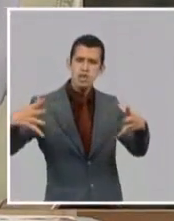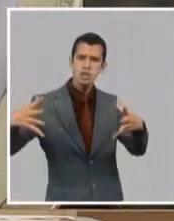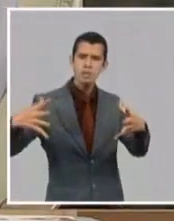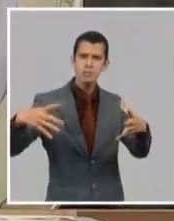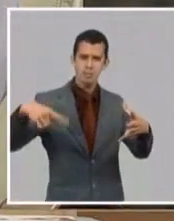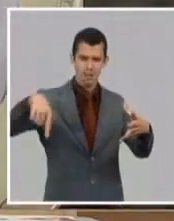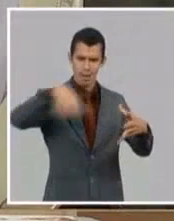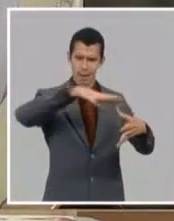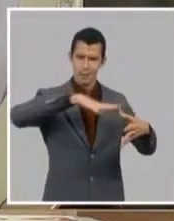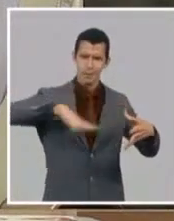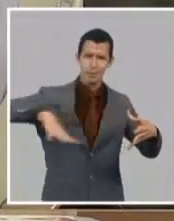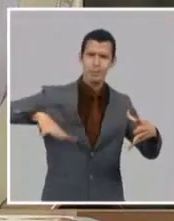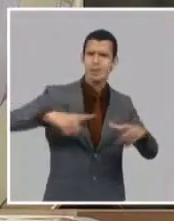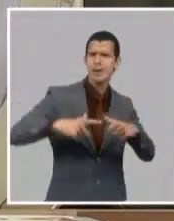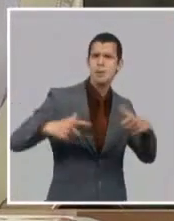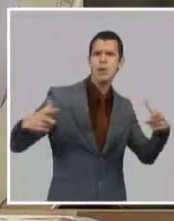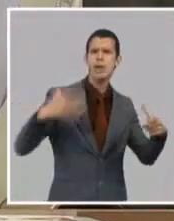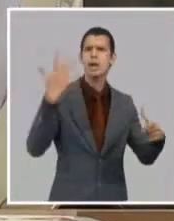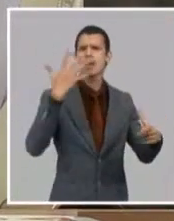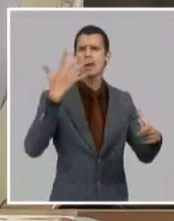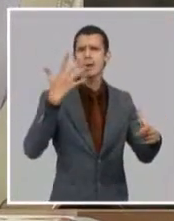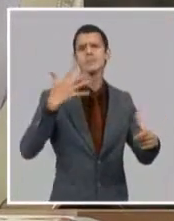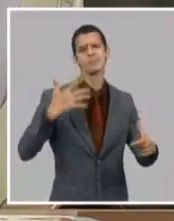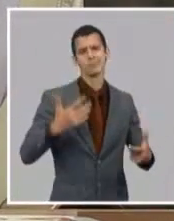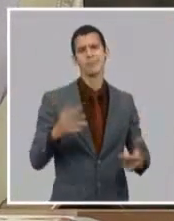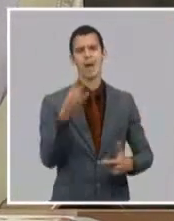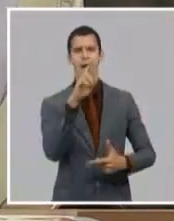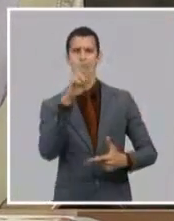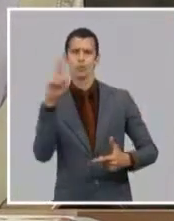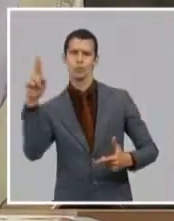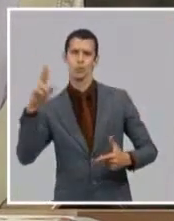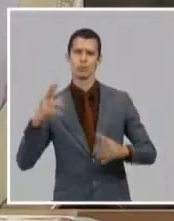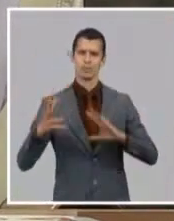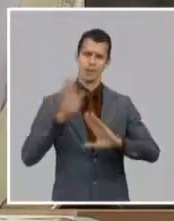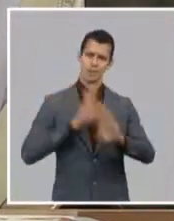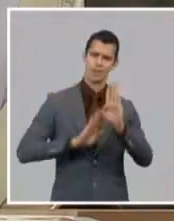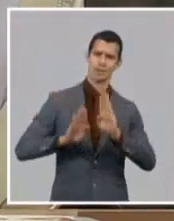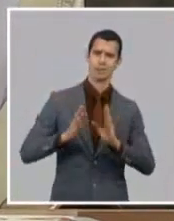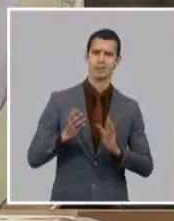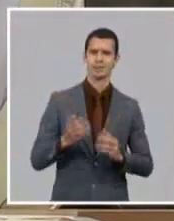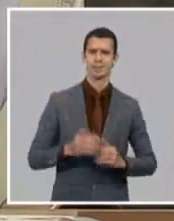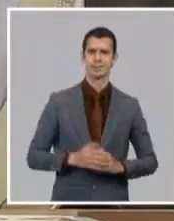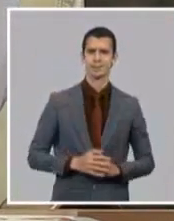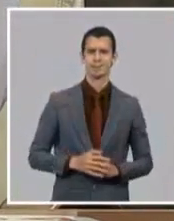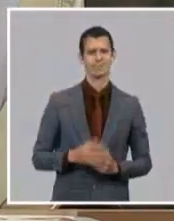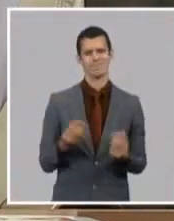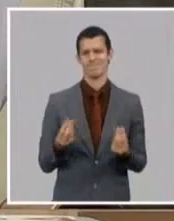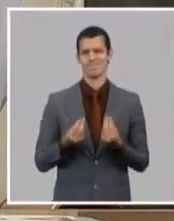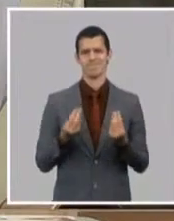cómo se empobrece un país que apoya planes como eso, cómo se empobrecen también